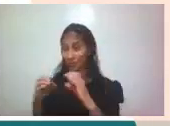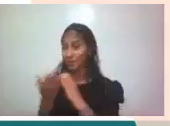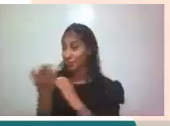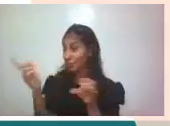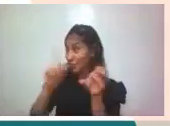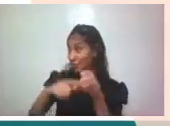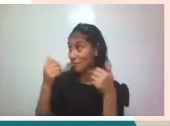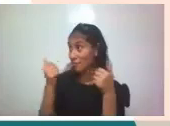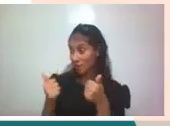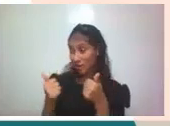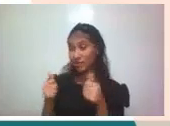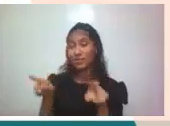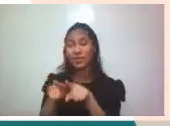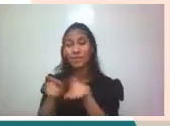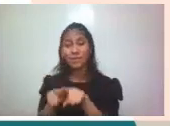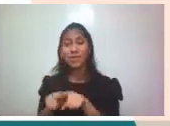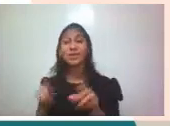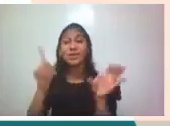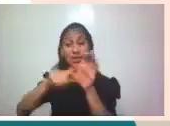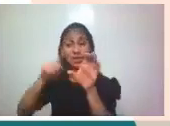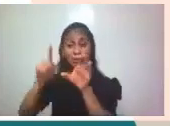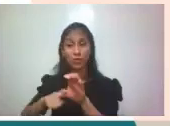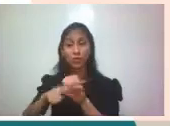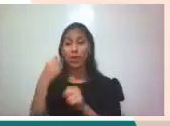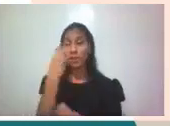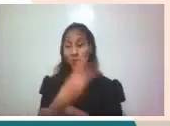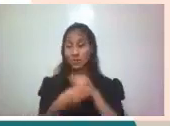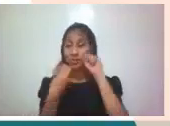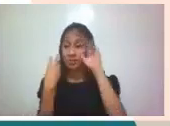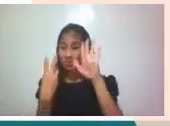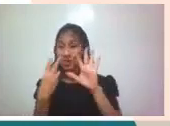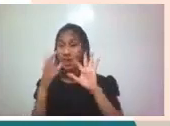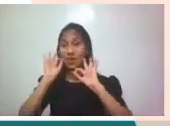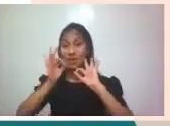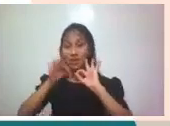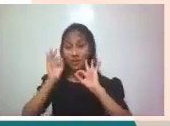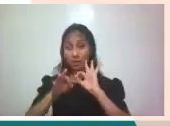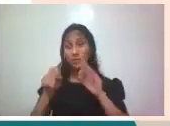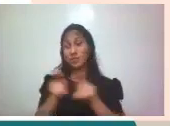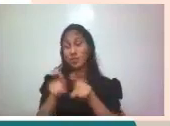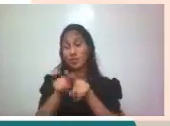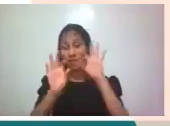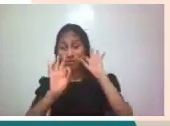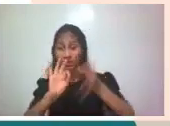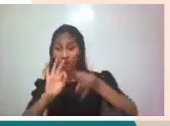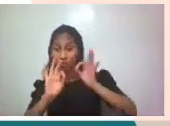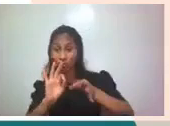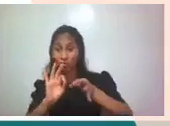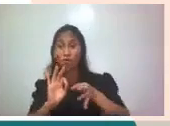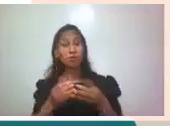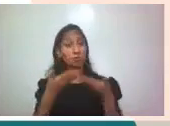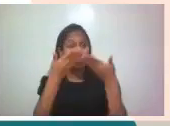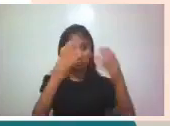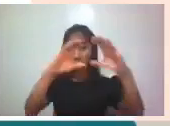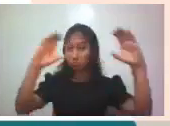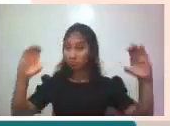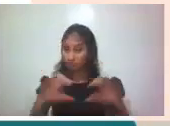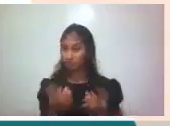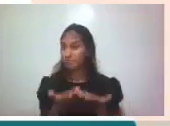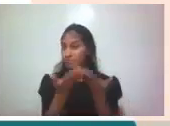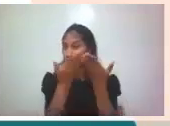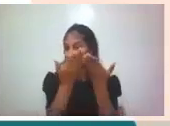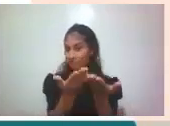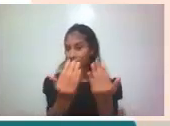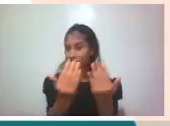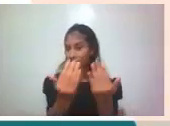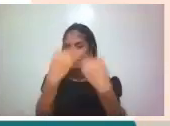participación a 27 intérpretes y traductores que estuvieron en este taller de capacitación. Hemos